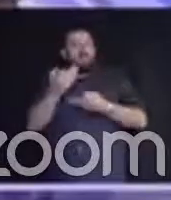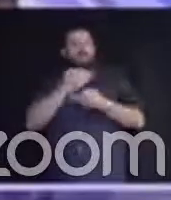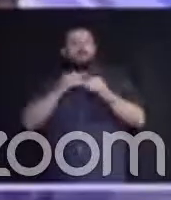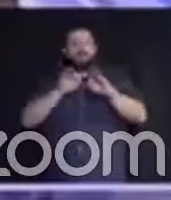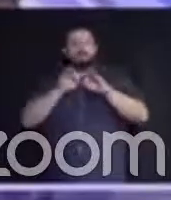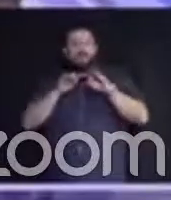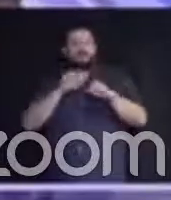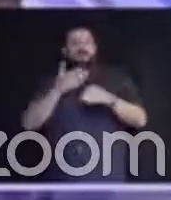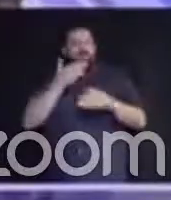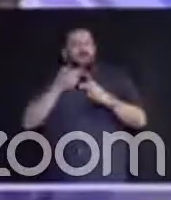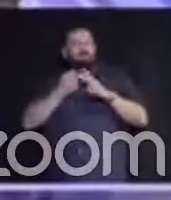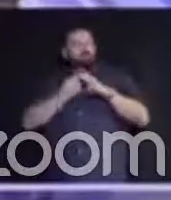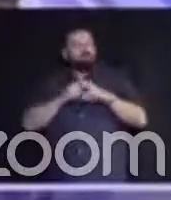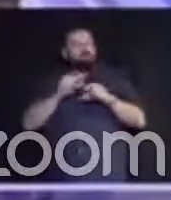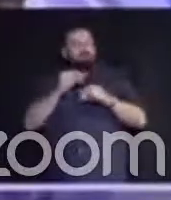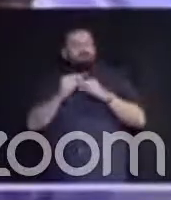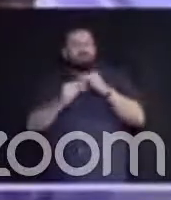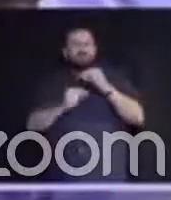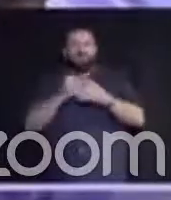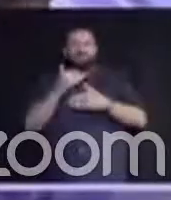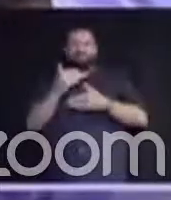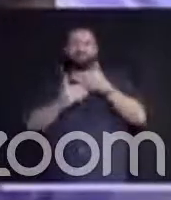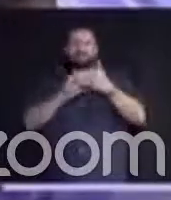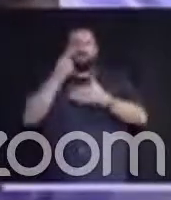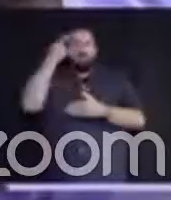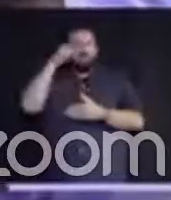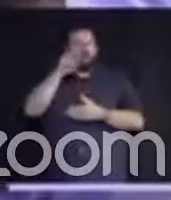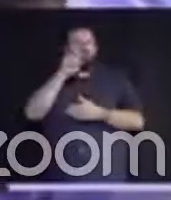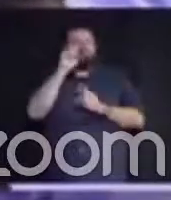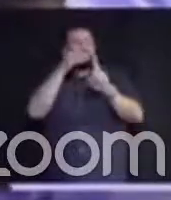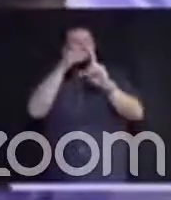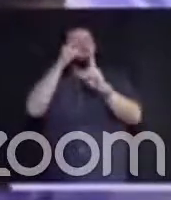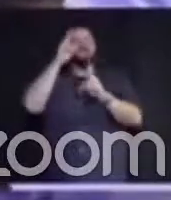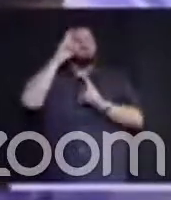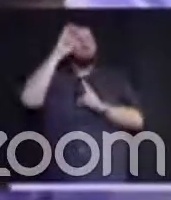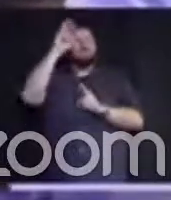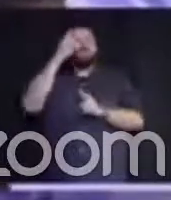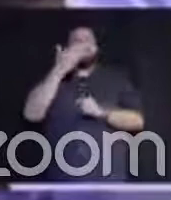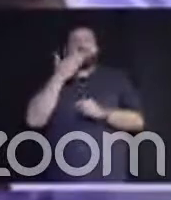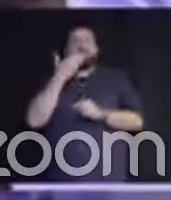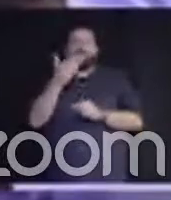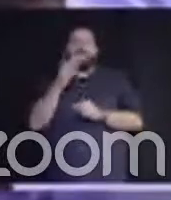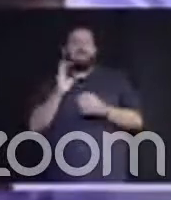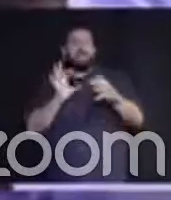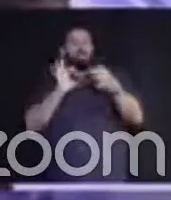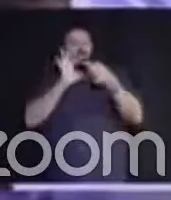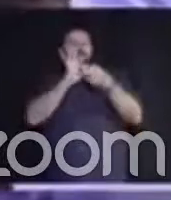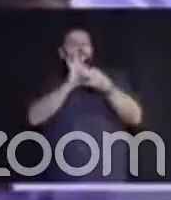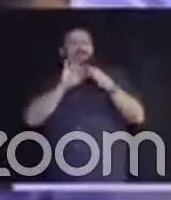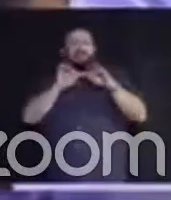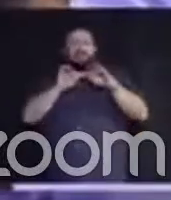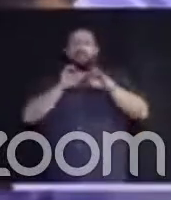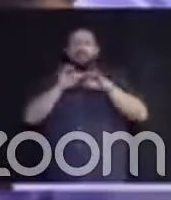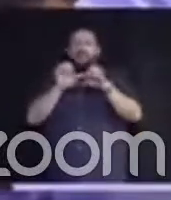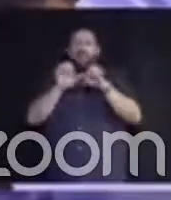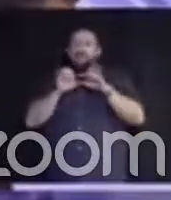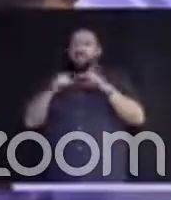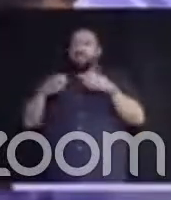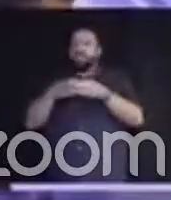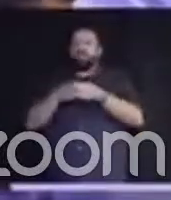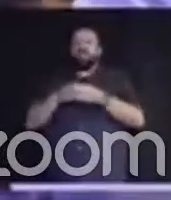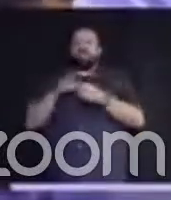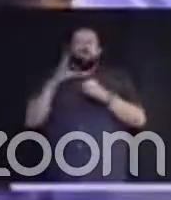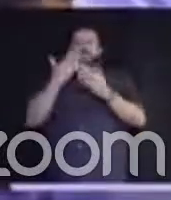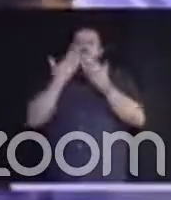siembren para que cada uno de ustedes pueda lograr sus sueños. Pero necesito que todos se conecten, que trabajen en conjunto, que no haya envidias